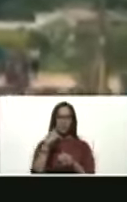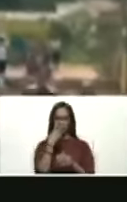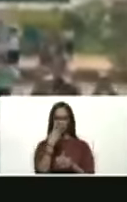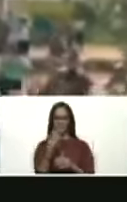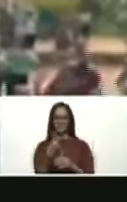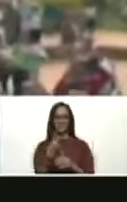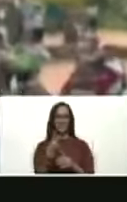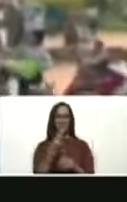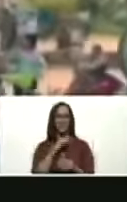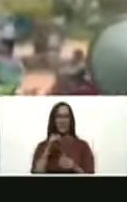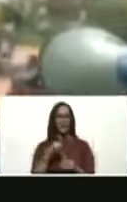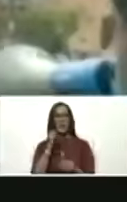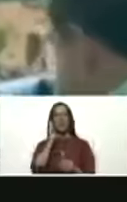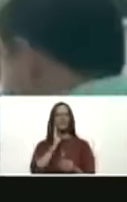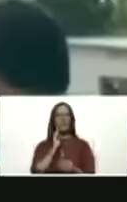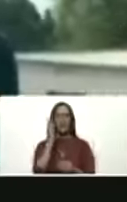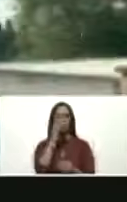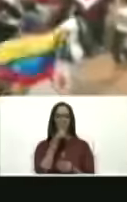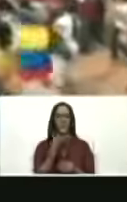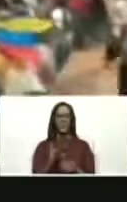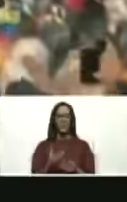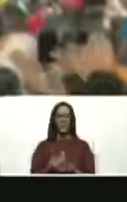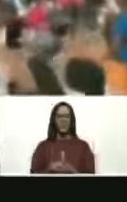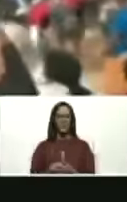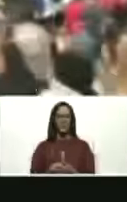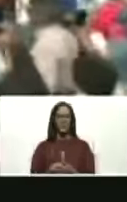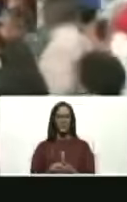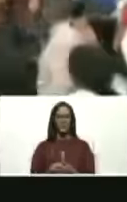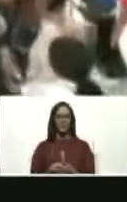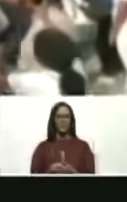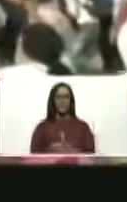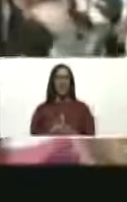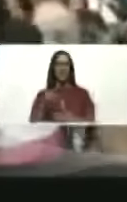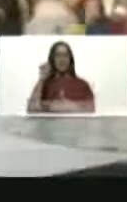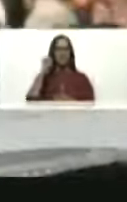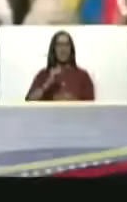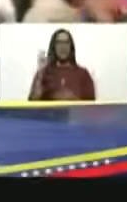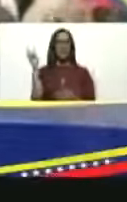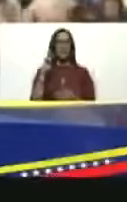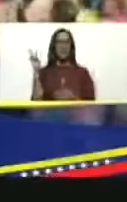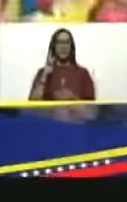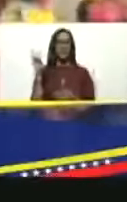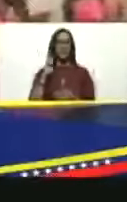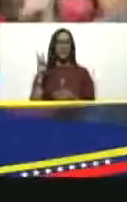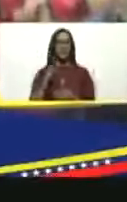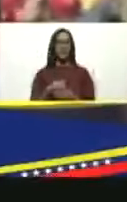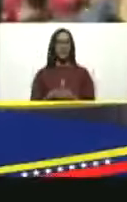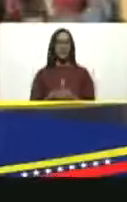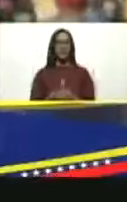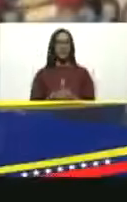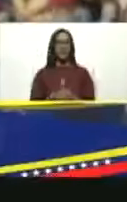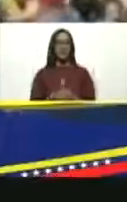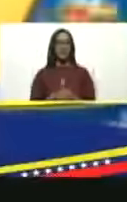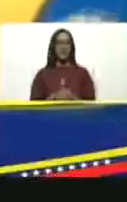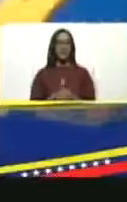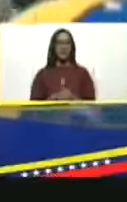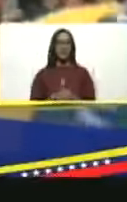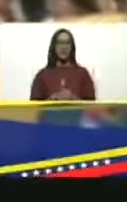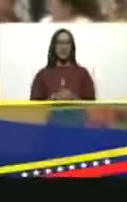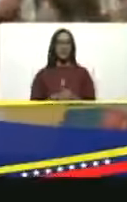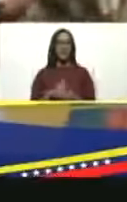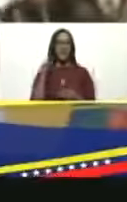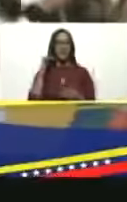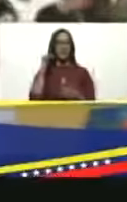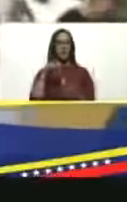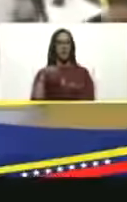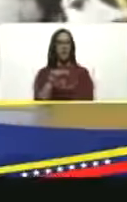de nuestra Guayana bella, del sur de Venezuela. Ahí, mira, ahí hubo un pequeño